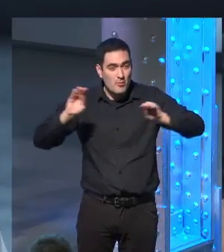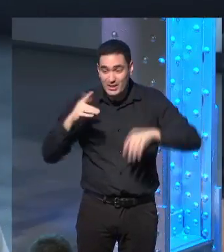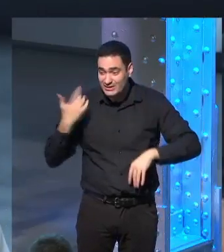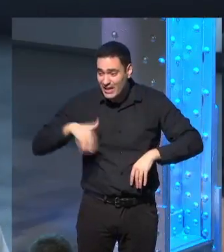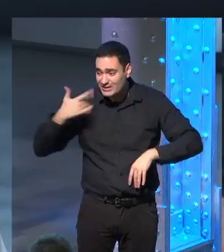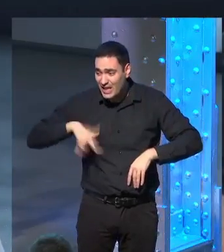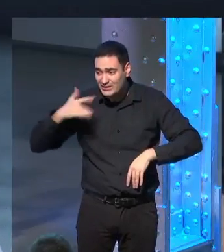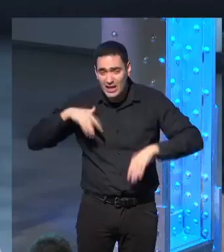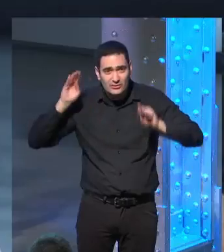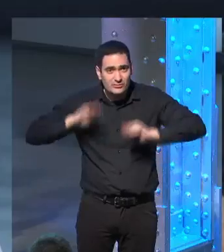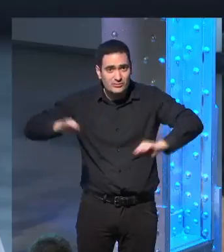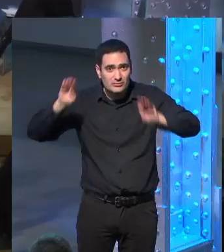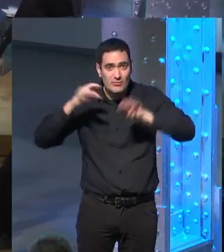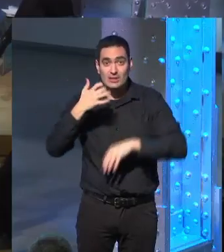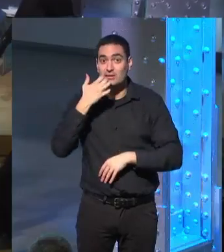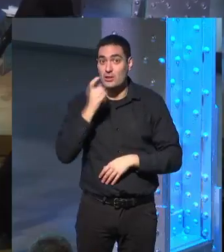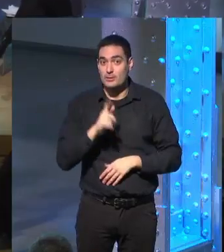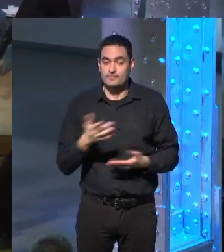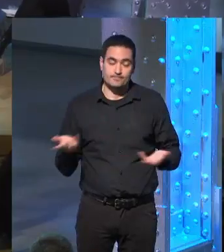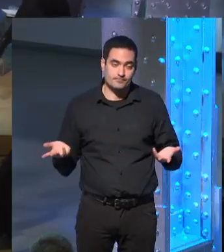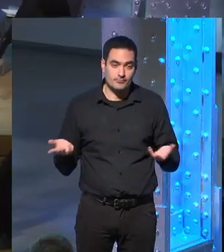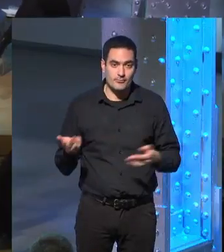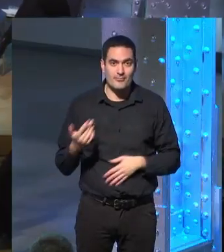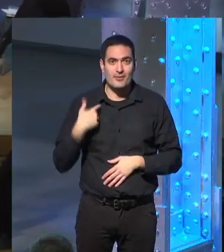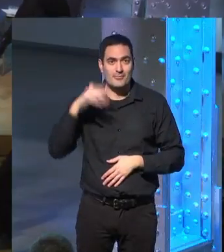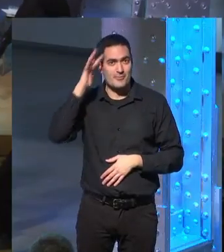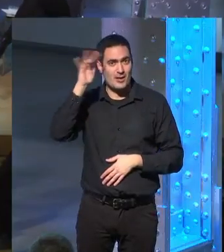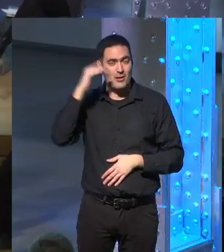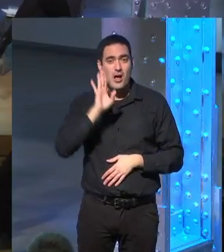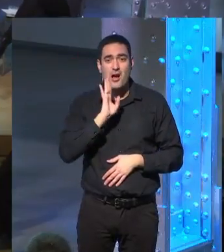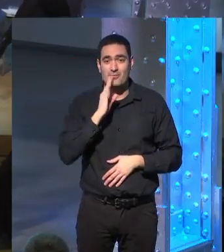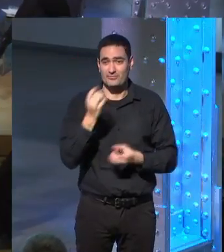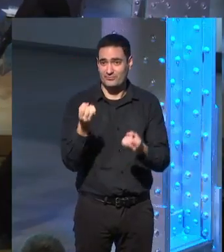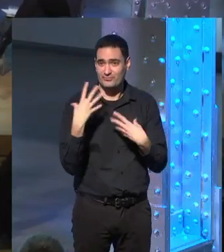ya. Pero si no... Supongo que también en esa línea...